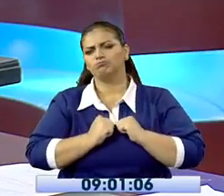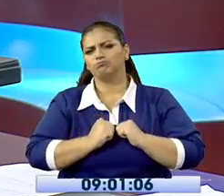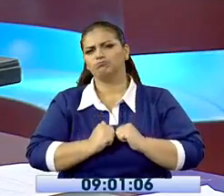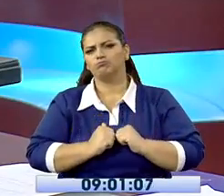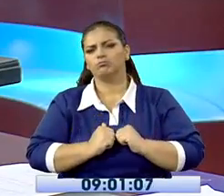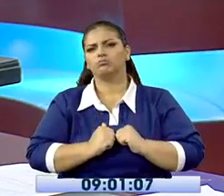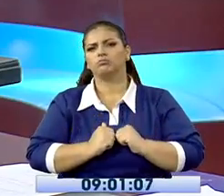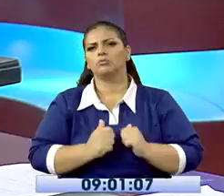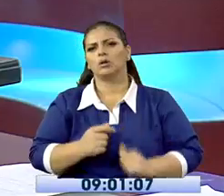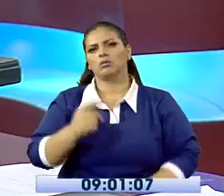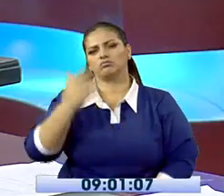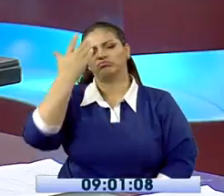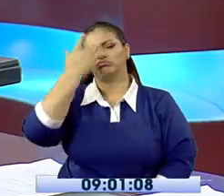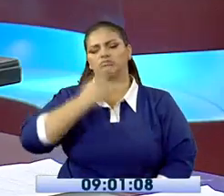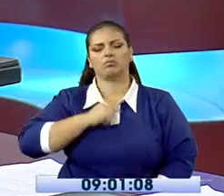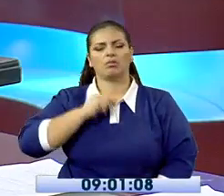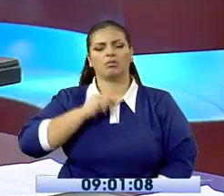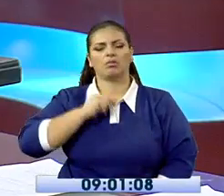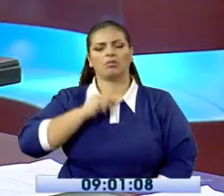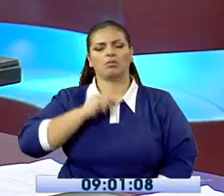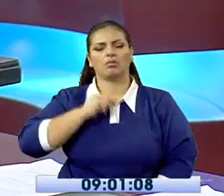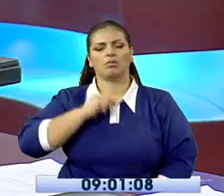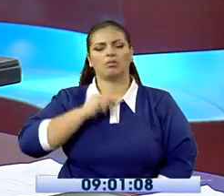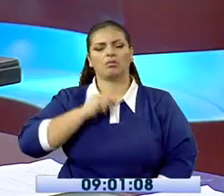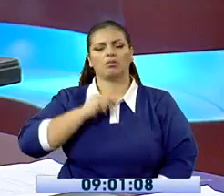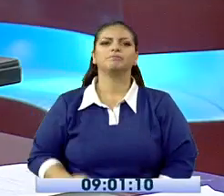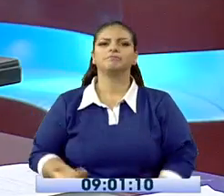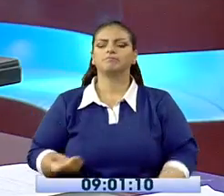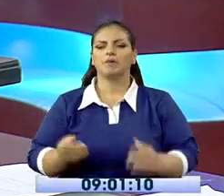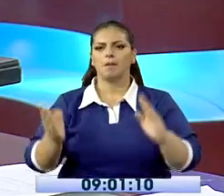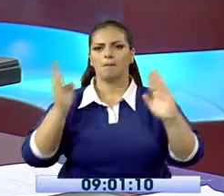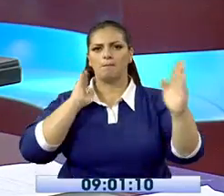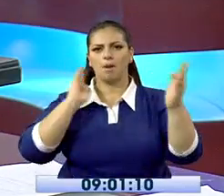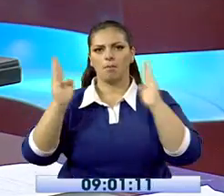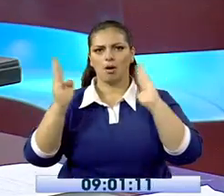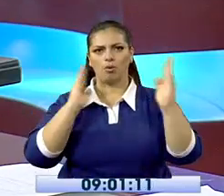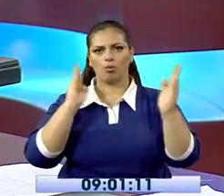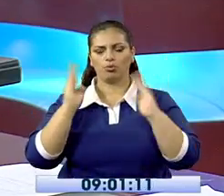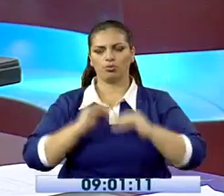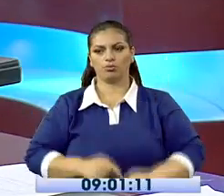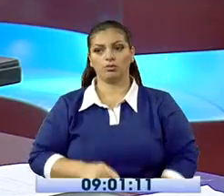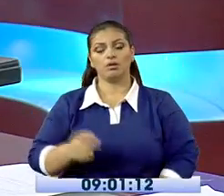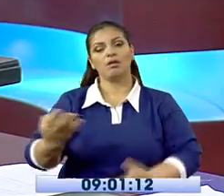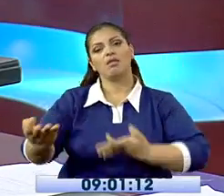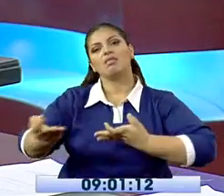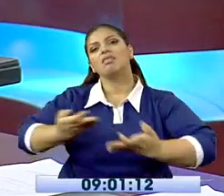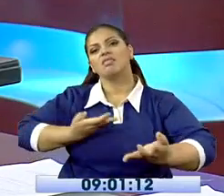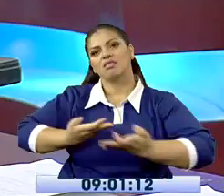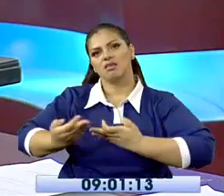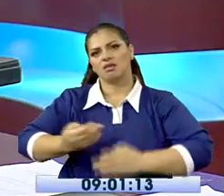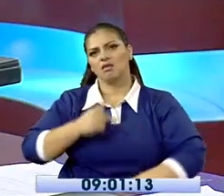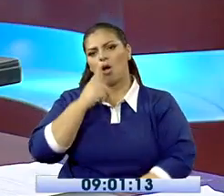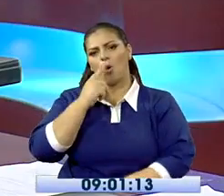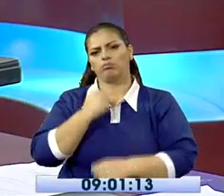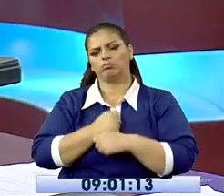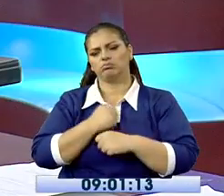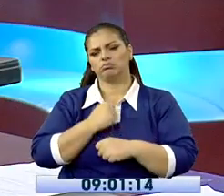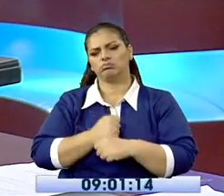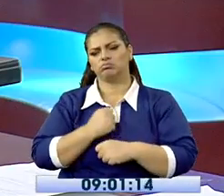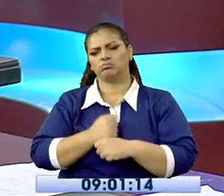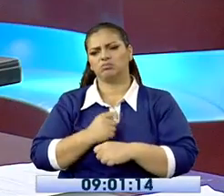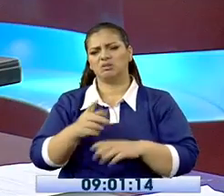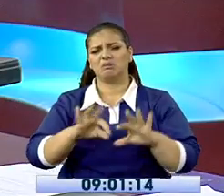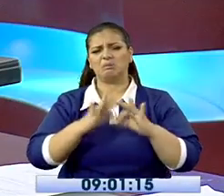Babahoyo, capital de la provincia de Los Ríos. Según las investigaciones, los problemas familiares lo habrían llevado a tomar esa fatal decisión.